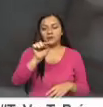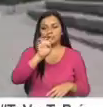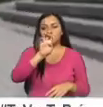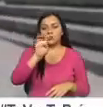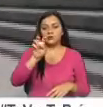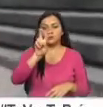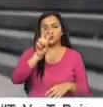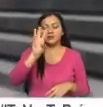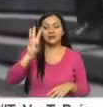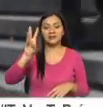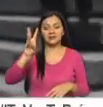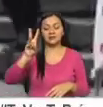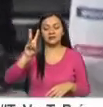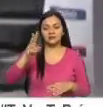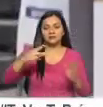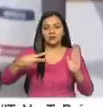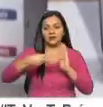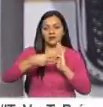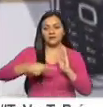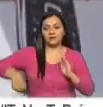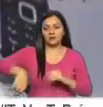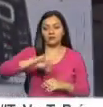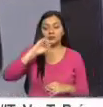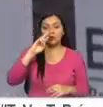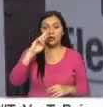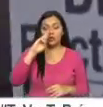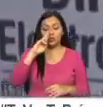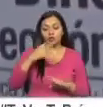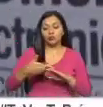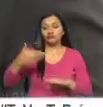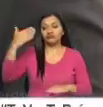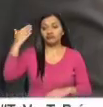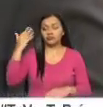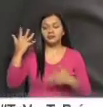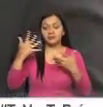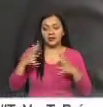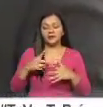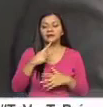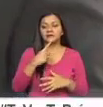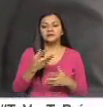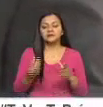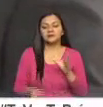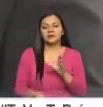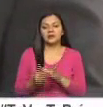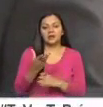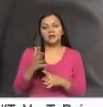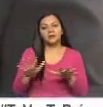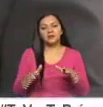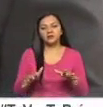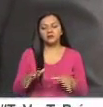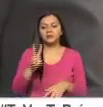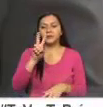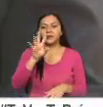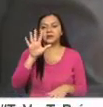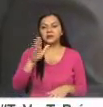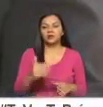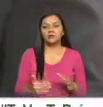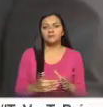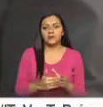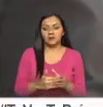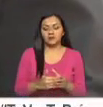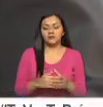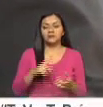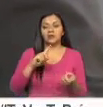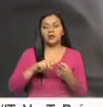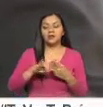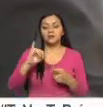141.426 cuentas abiertas. Este mes de junio que pasó, se crearon algo más de 25.000 cuentas. En el